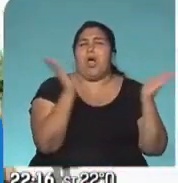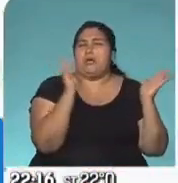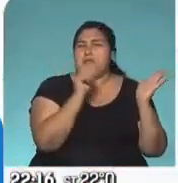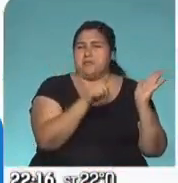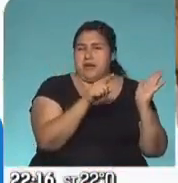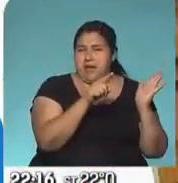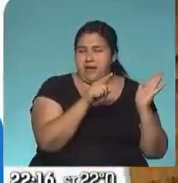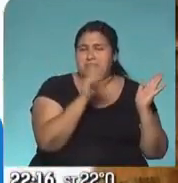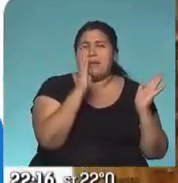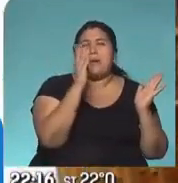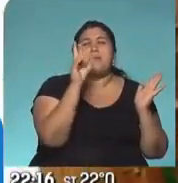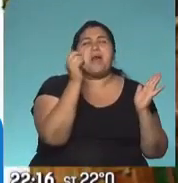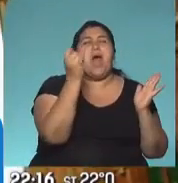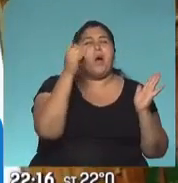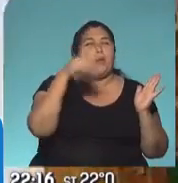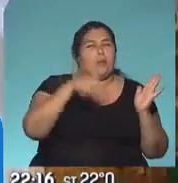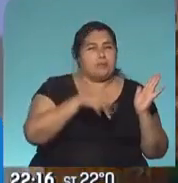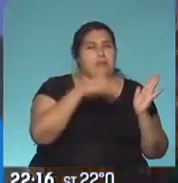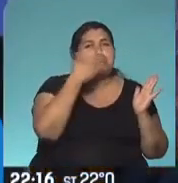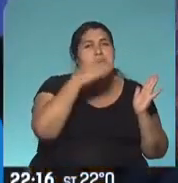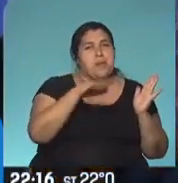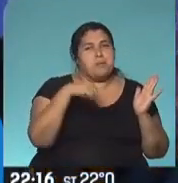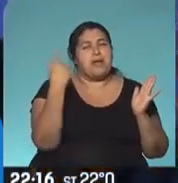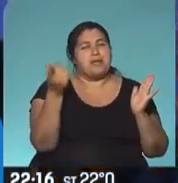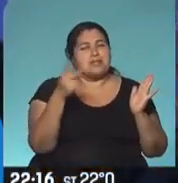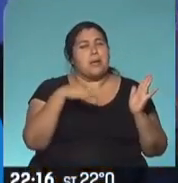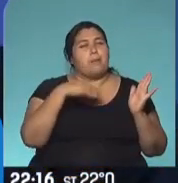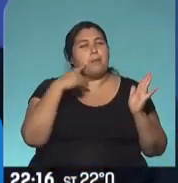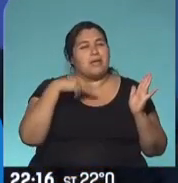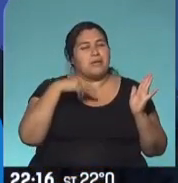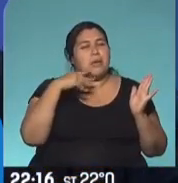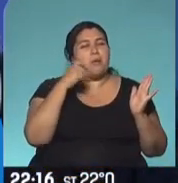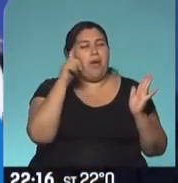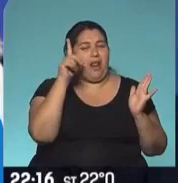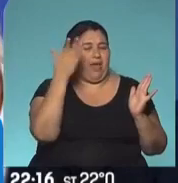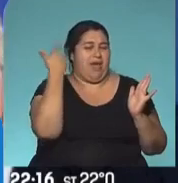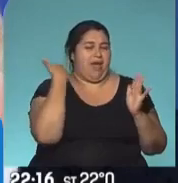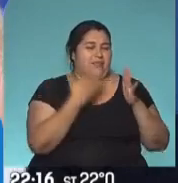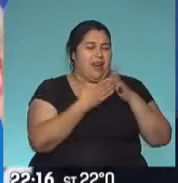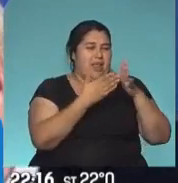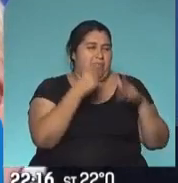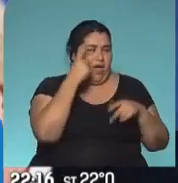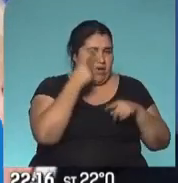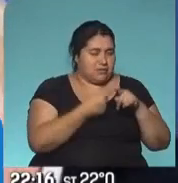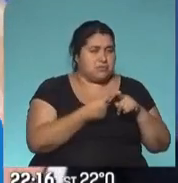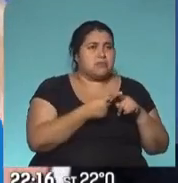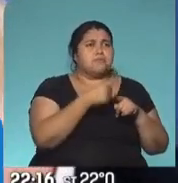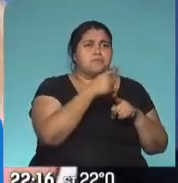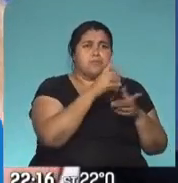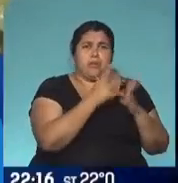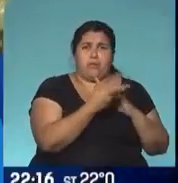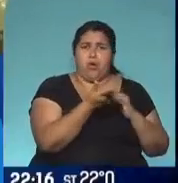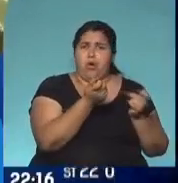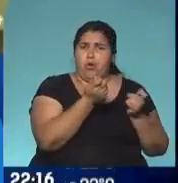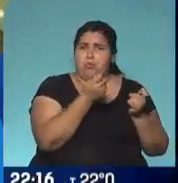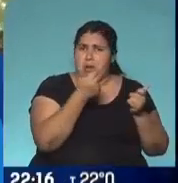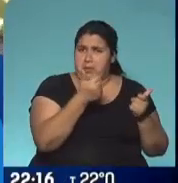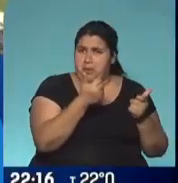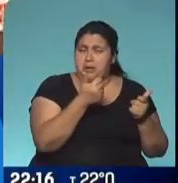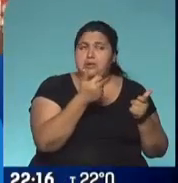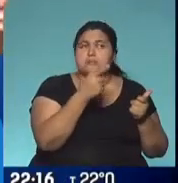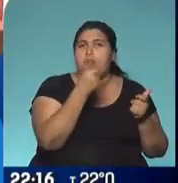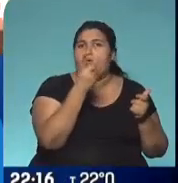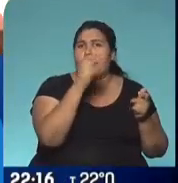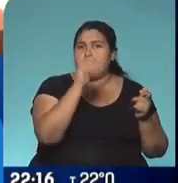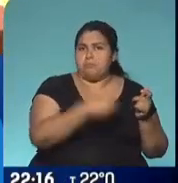Brown, ¿verdad? Y después Ed Miliband, si no me equivoco, los líderes anteriores. Bueno, esos eran líderes moderados, eran líderes de la tercera vía. Ellos dos perdieron.